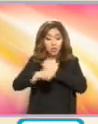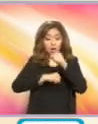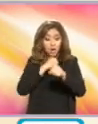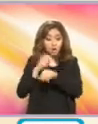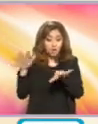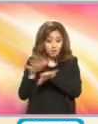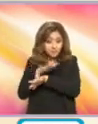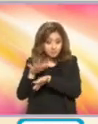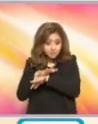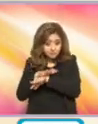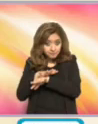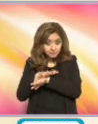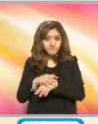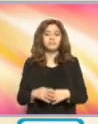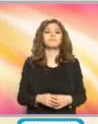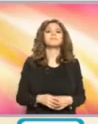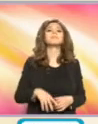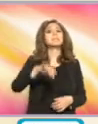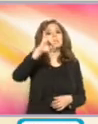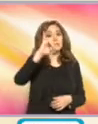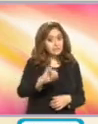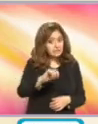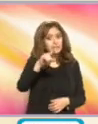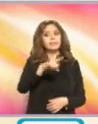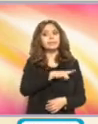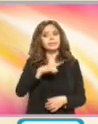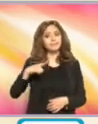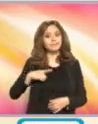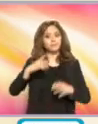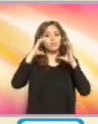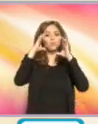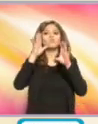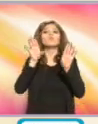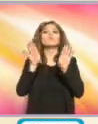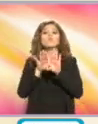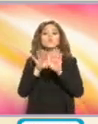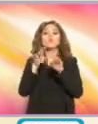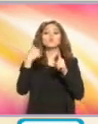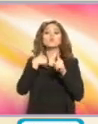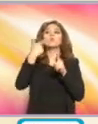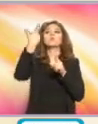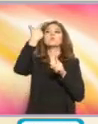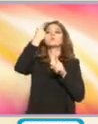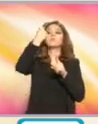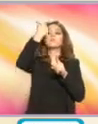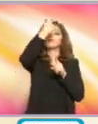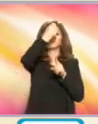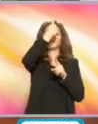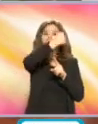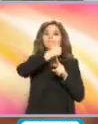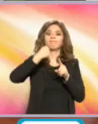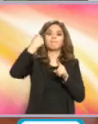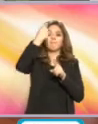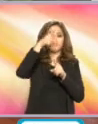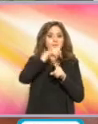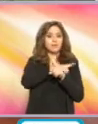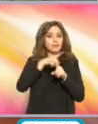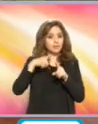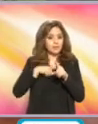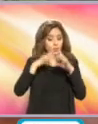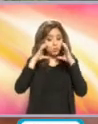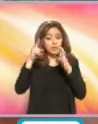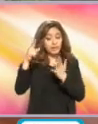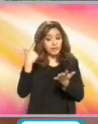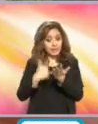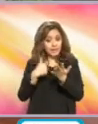cambiando, pero también sobre todo los productos. Hay que tener cuidado en ese aspecto de qué es lo que nos inyectan. Ajá, sí tenemos que tener muy en cuenta qué es lo que nos inyectan. La